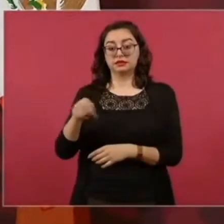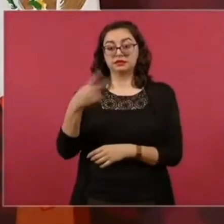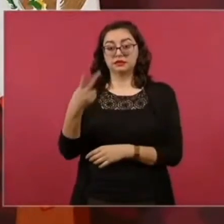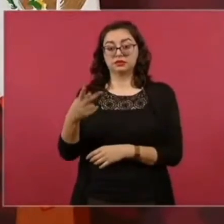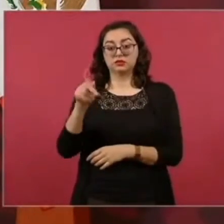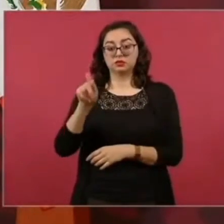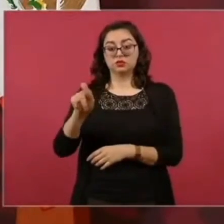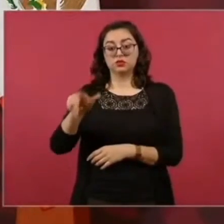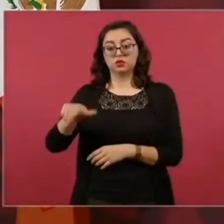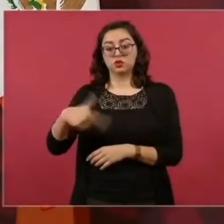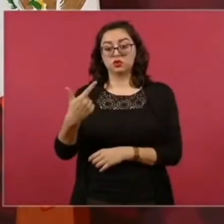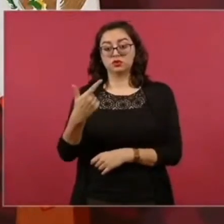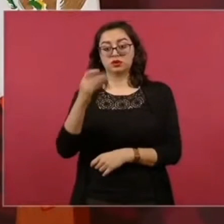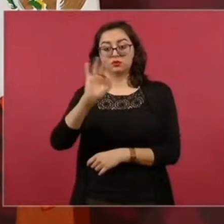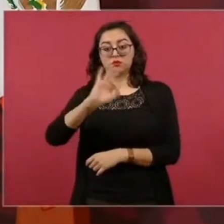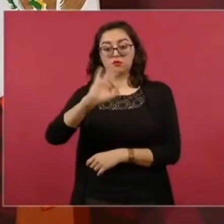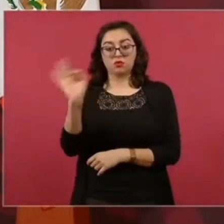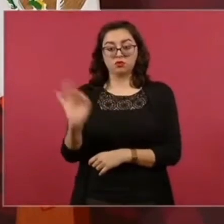72.12%,